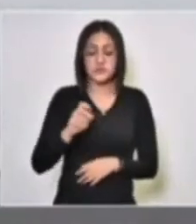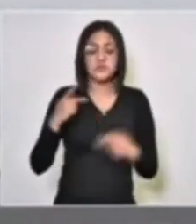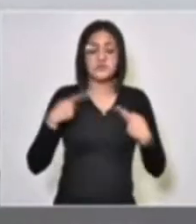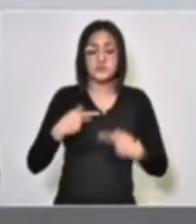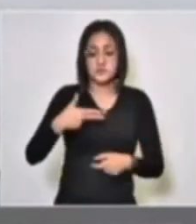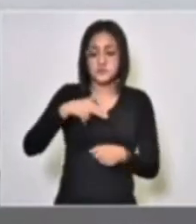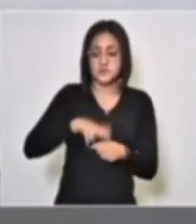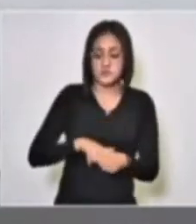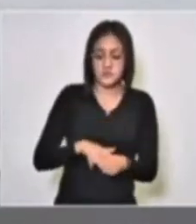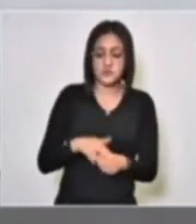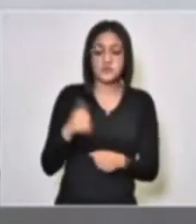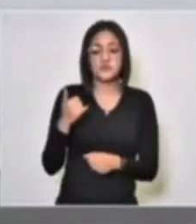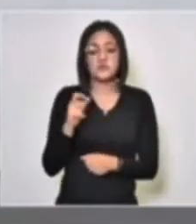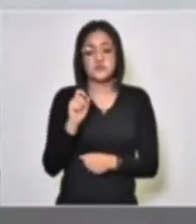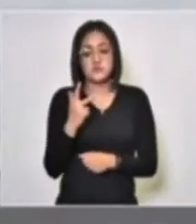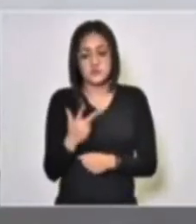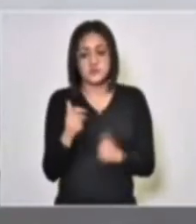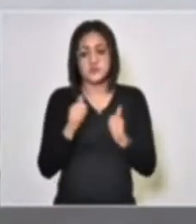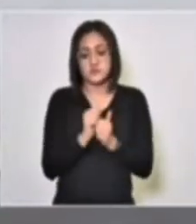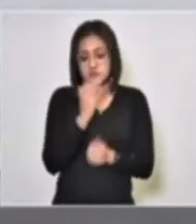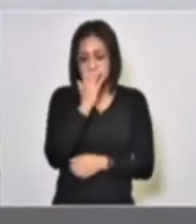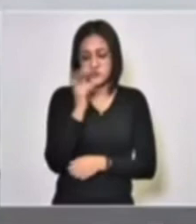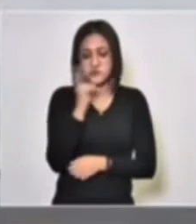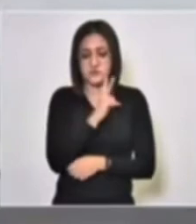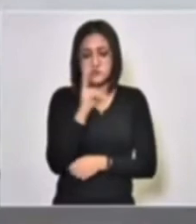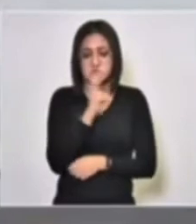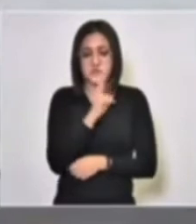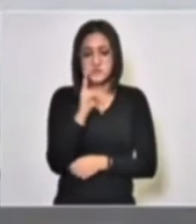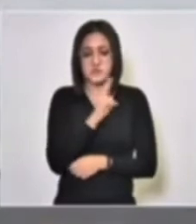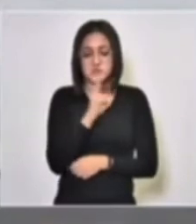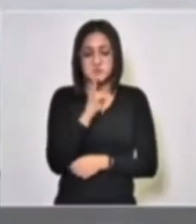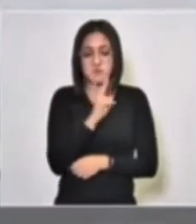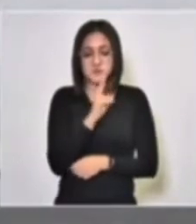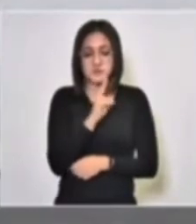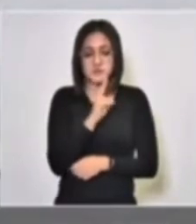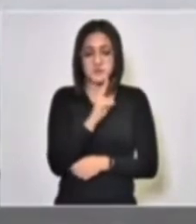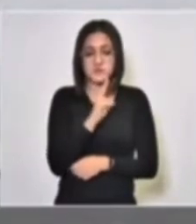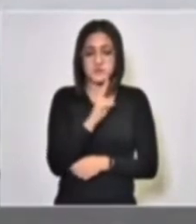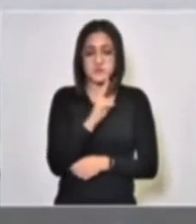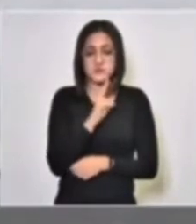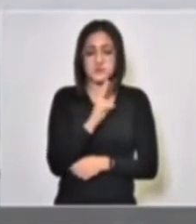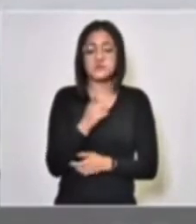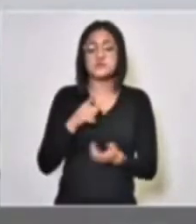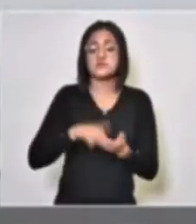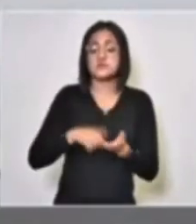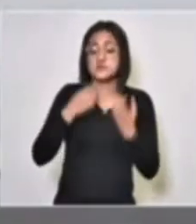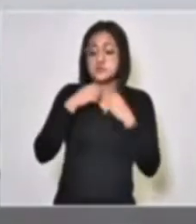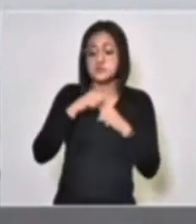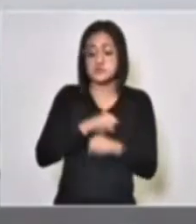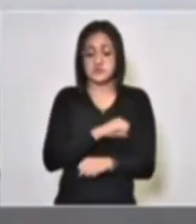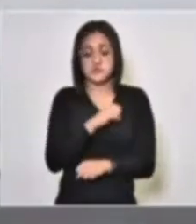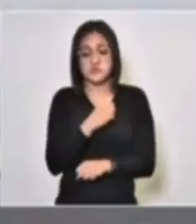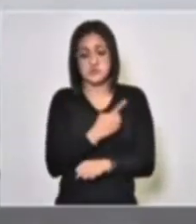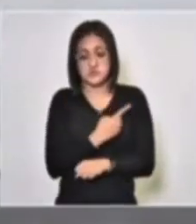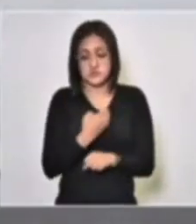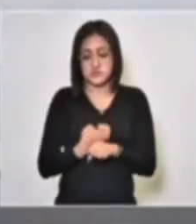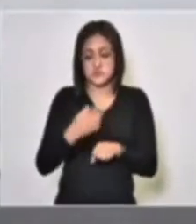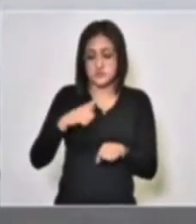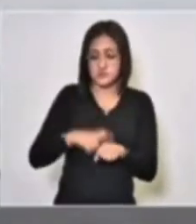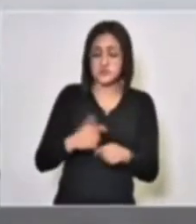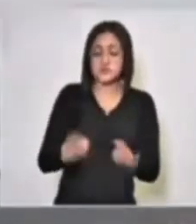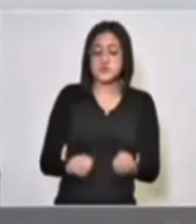pacientes hospitalizados, 28 de ellos requieren de ventilación mecánica asistida. En la red hospitalaria de los servicios de